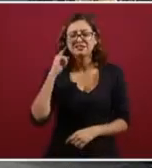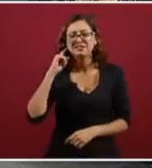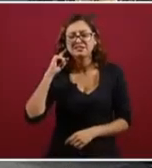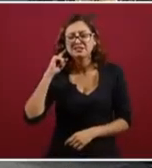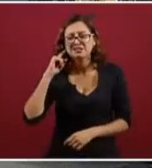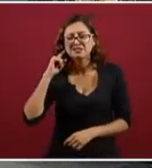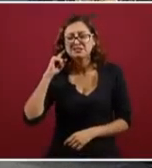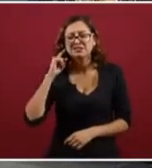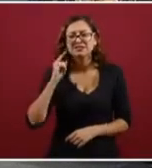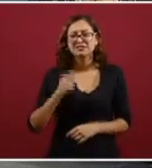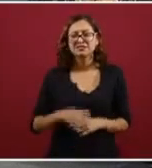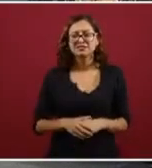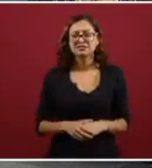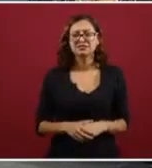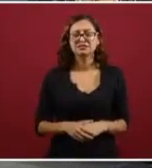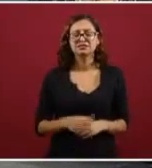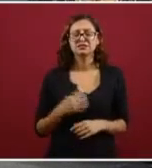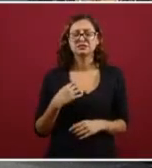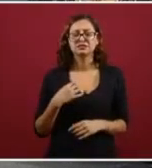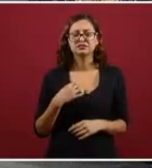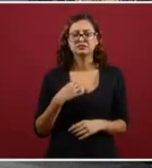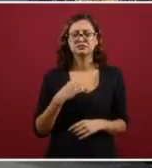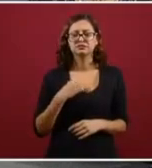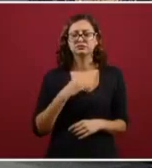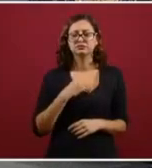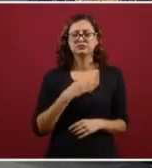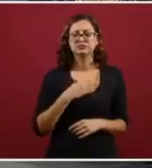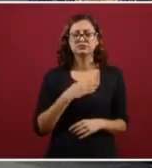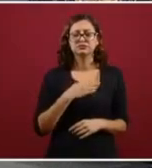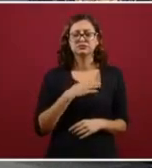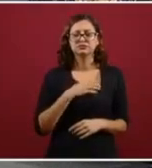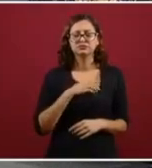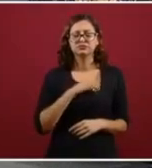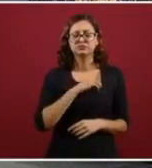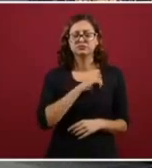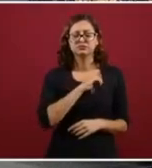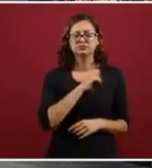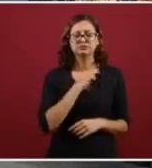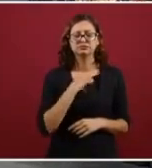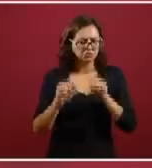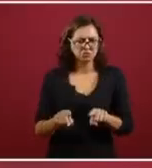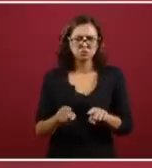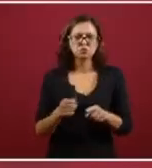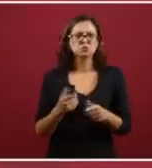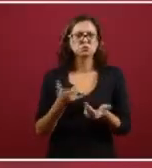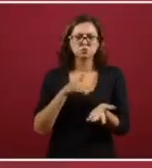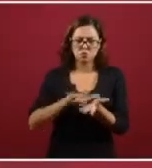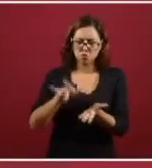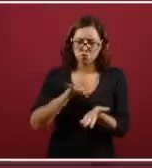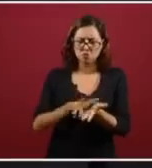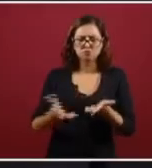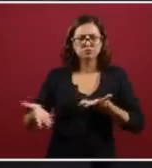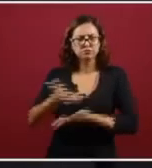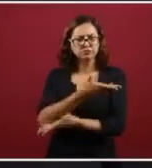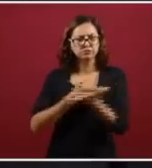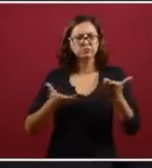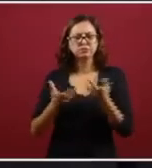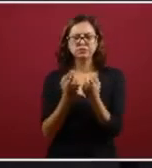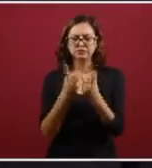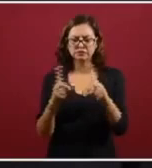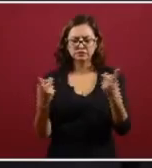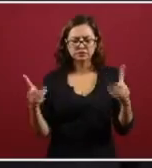mantener la misma política de cooperación para el desarrollo, de amistad,